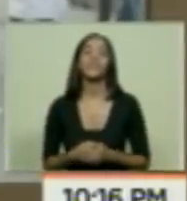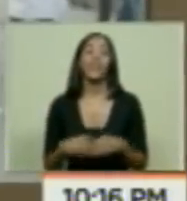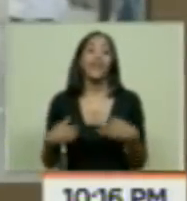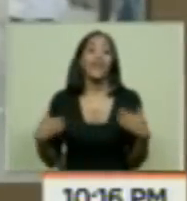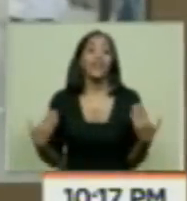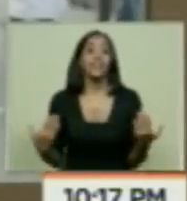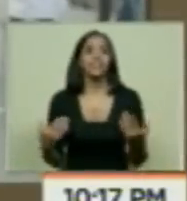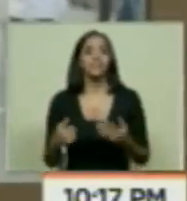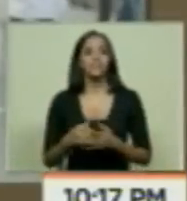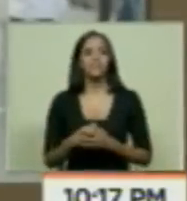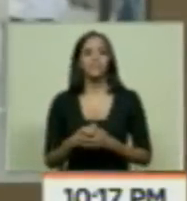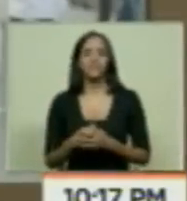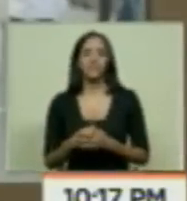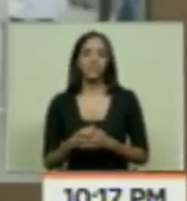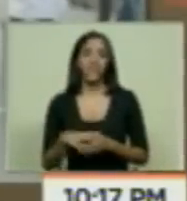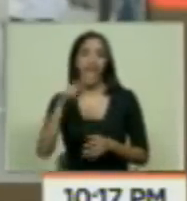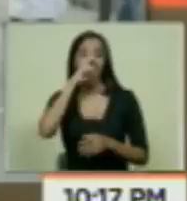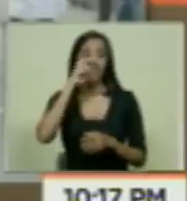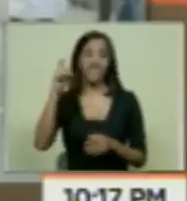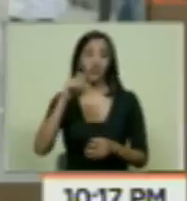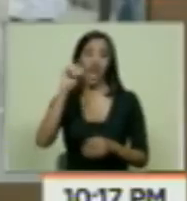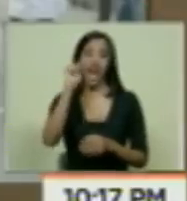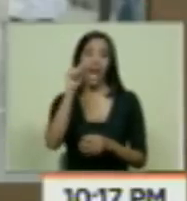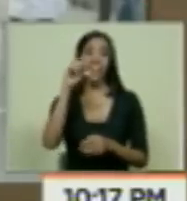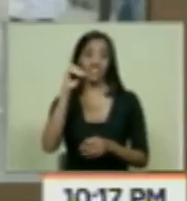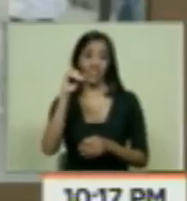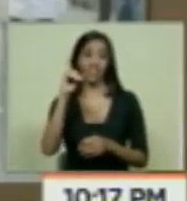el aniversario de Acción Democrática